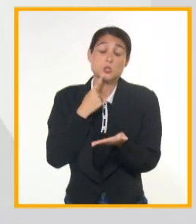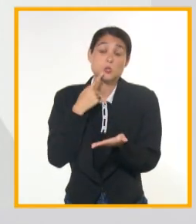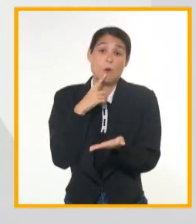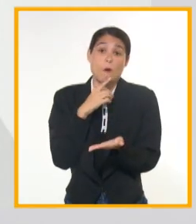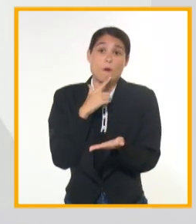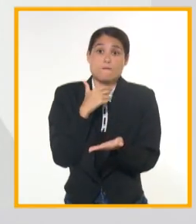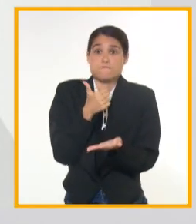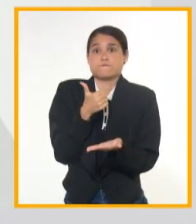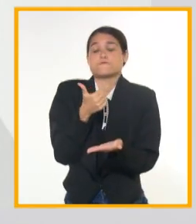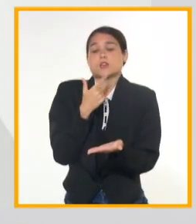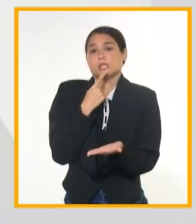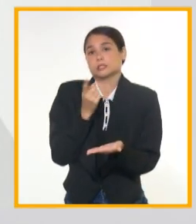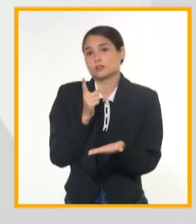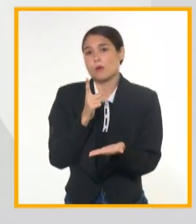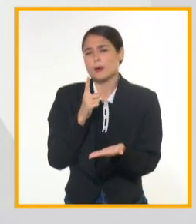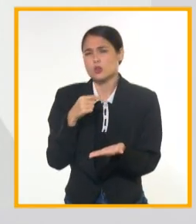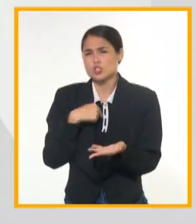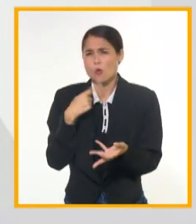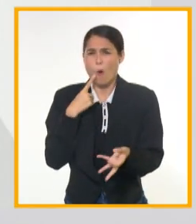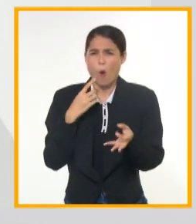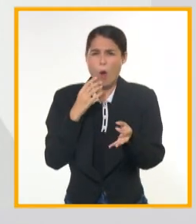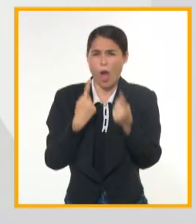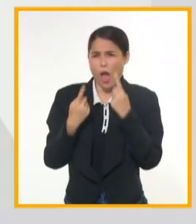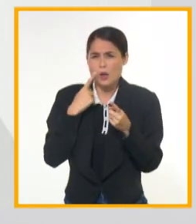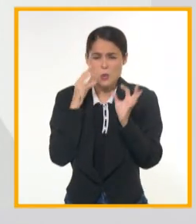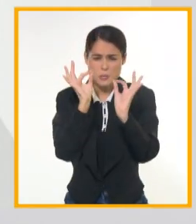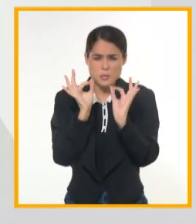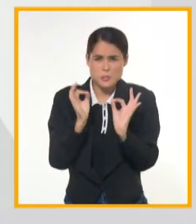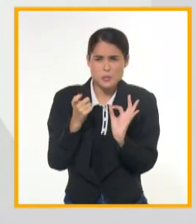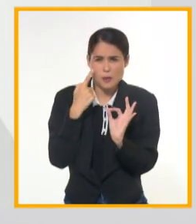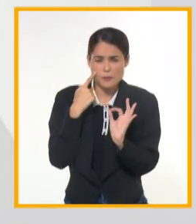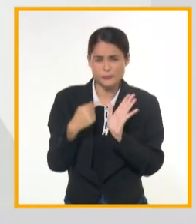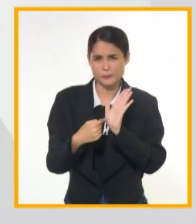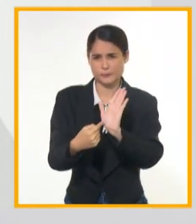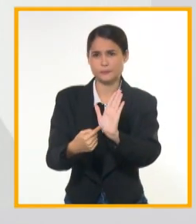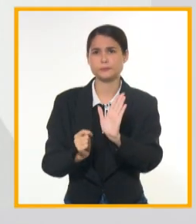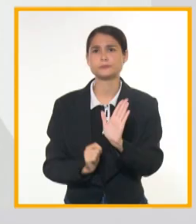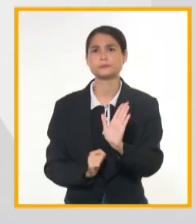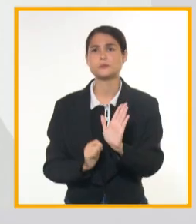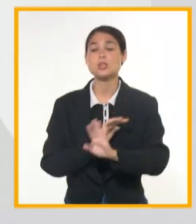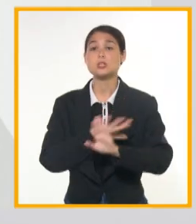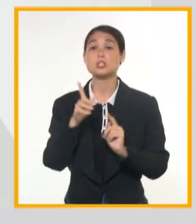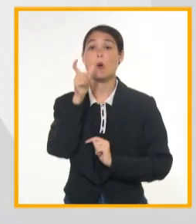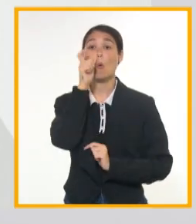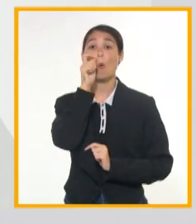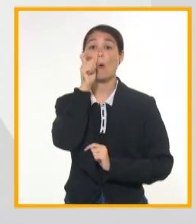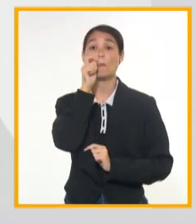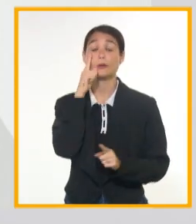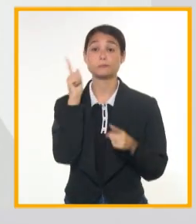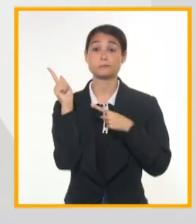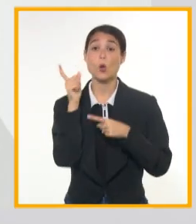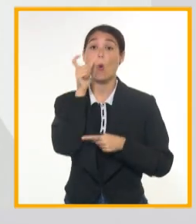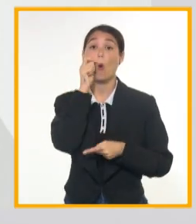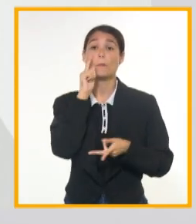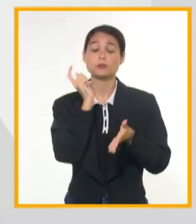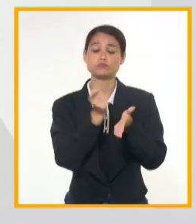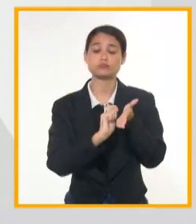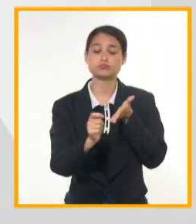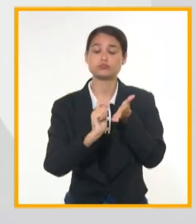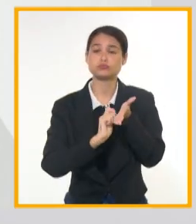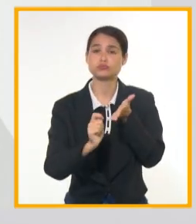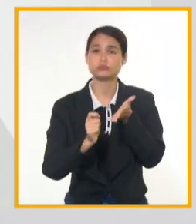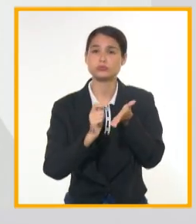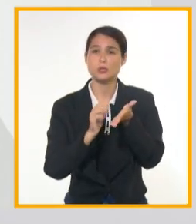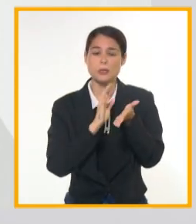pero lo que él mismo escribió. El congresista Cohen escribió en su página, en esa que están viendo ahí. Todos sabemos